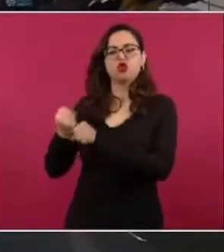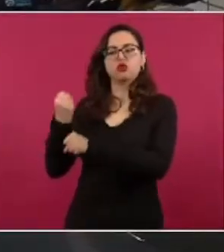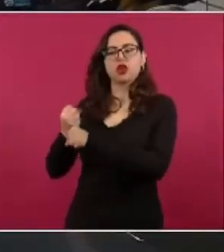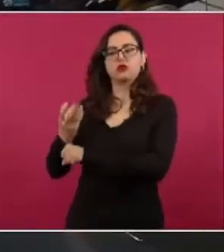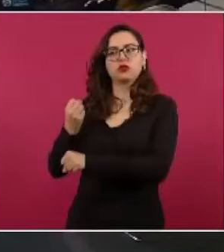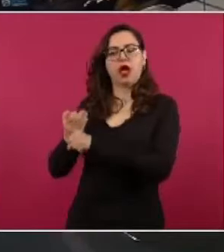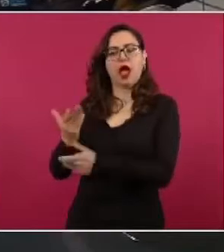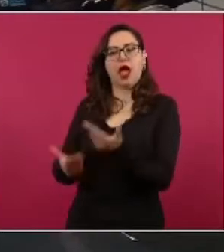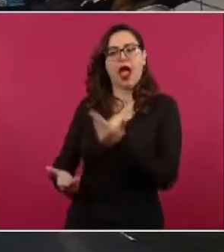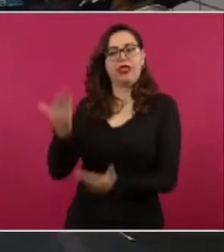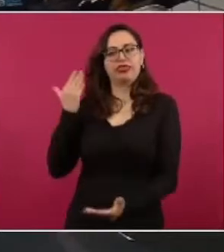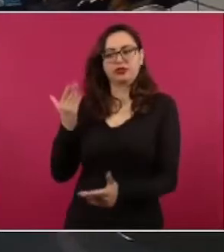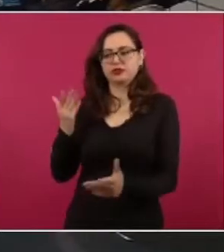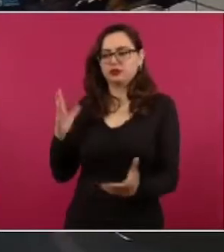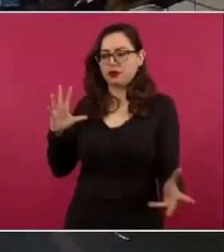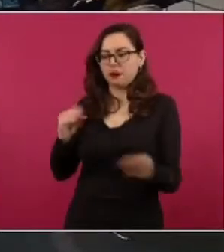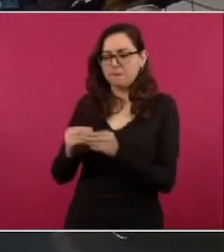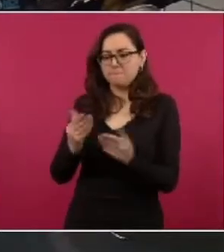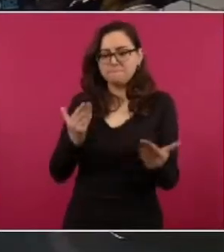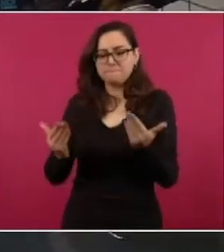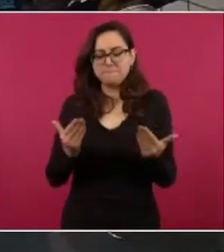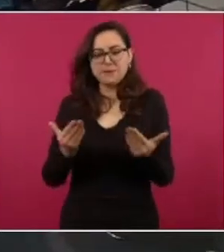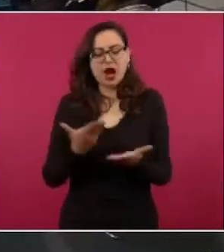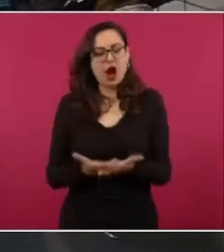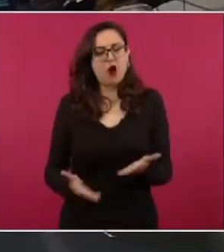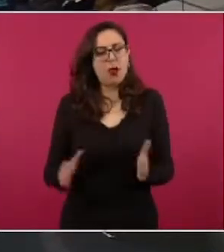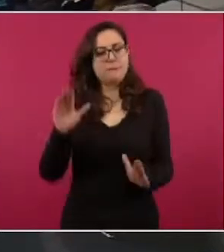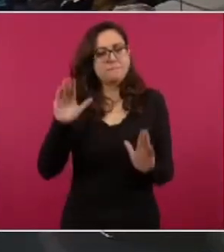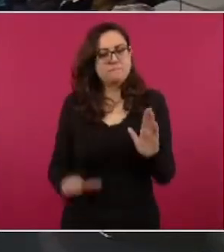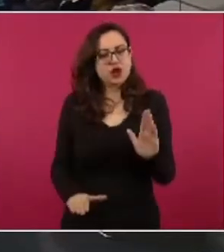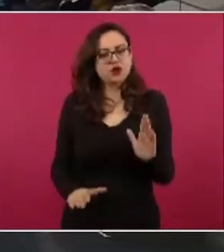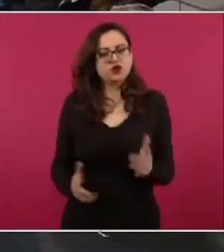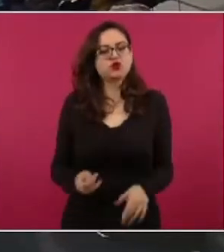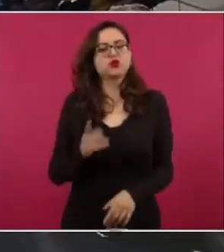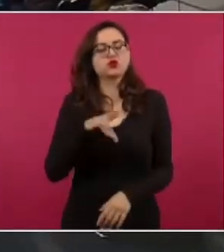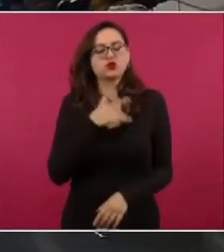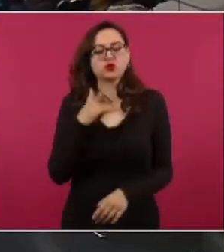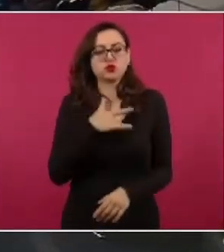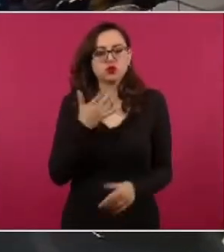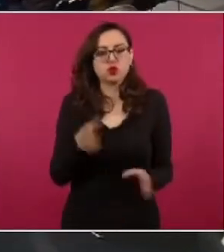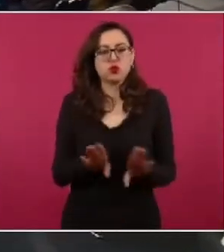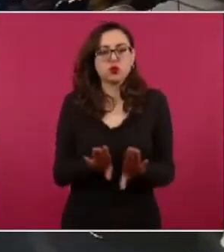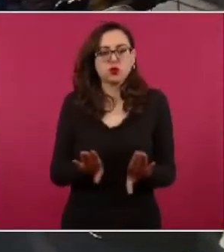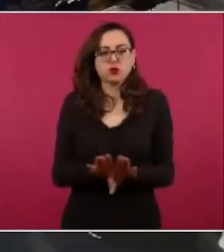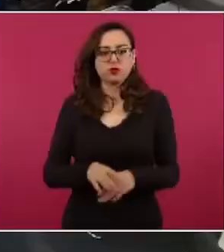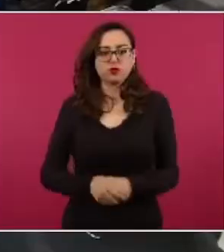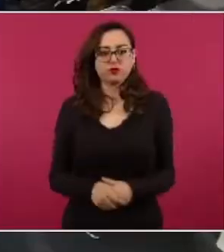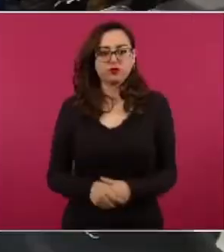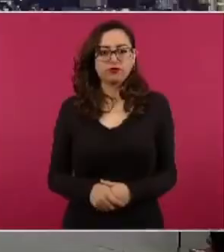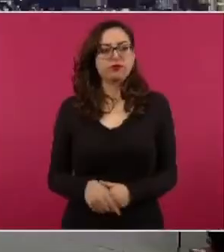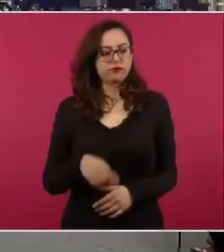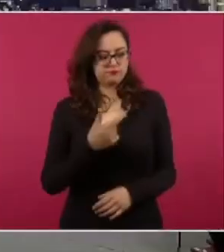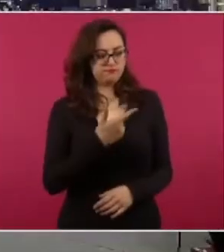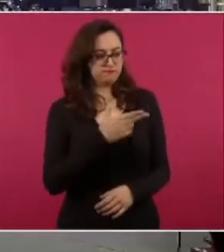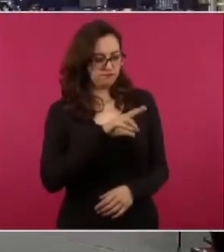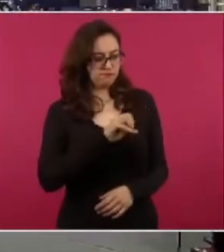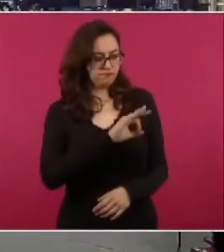de Vacunación en nuestro país, que ha aportado en esta reducción. Eso sería todo. Gracias. Pues esto, Hugo.